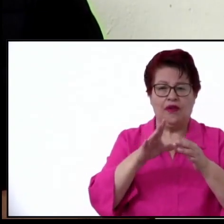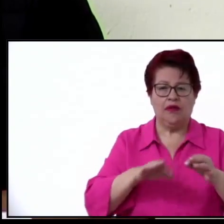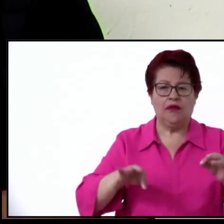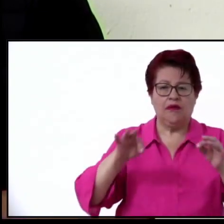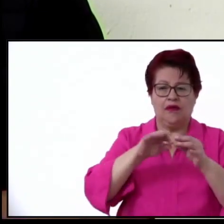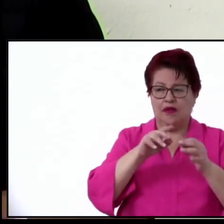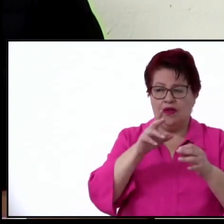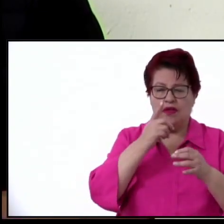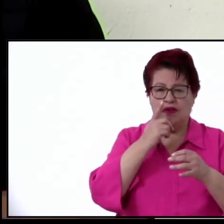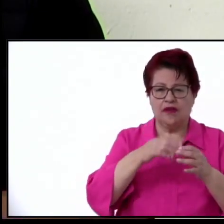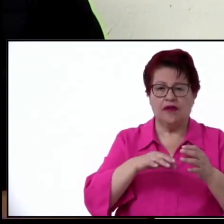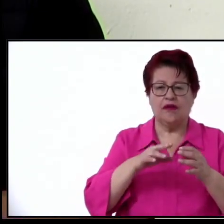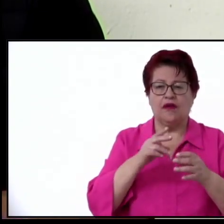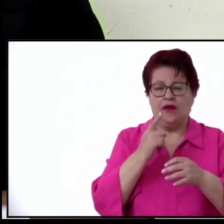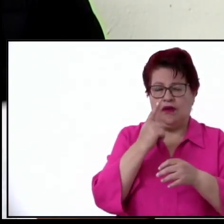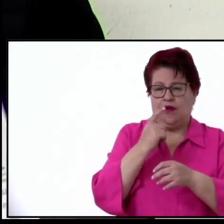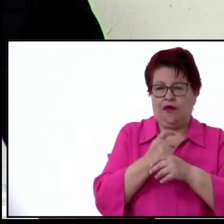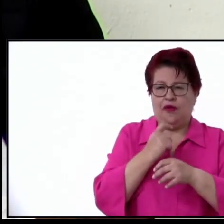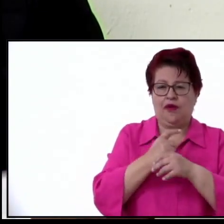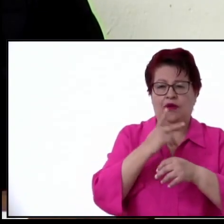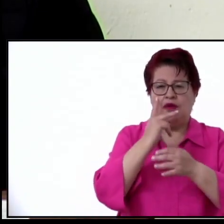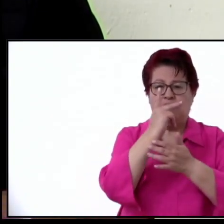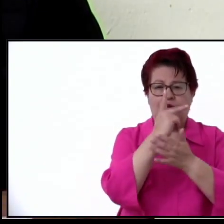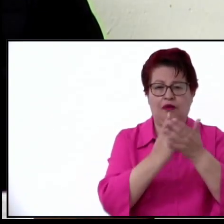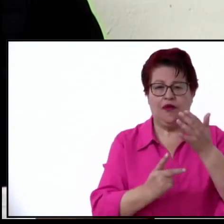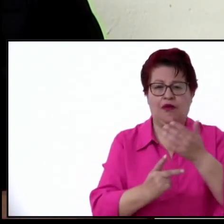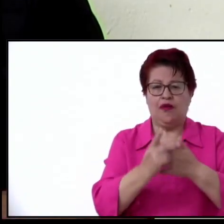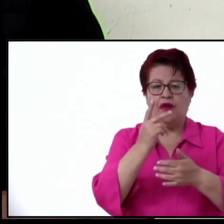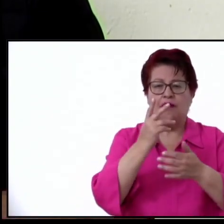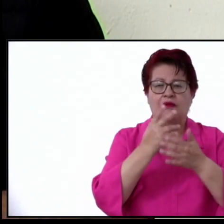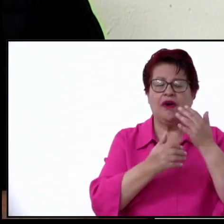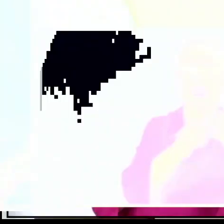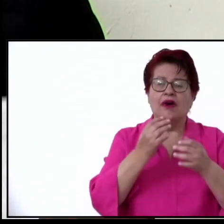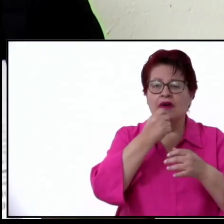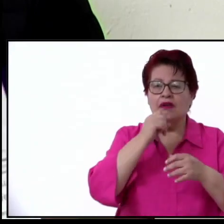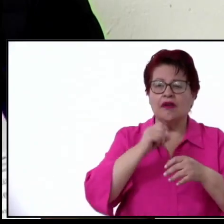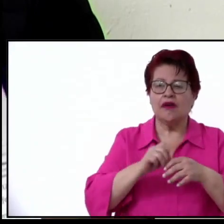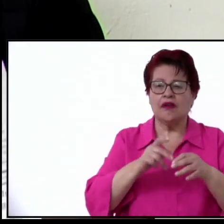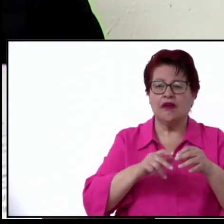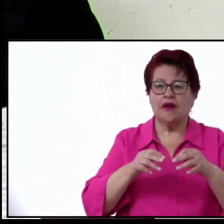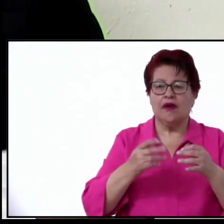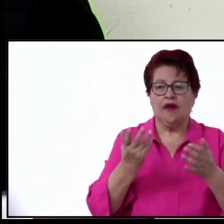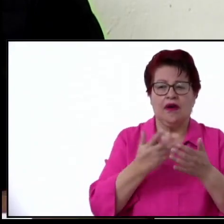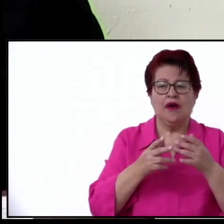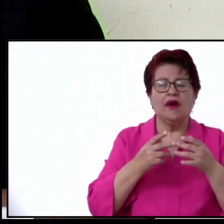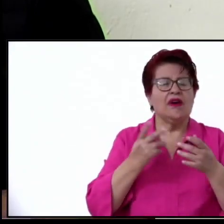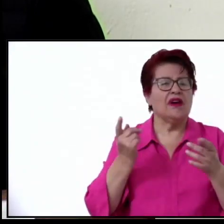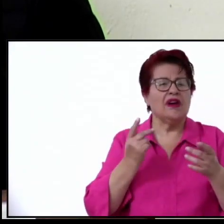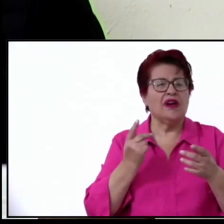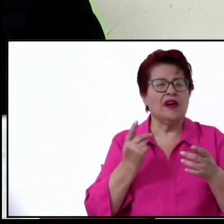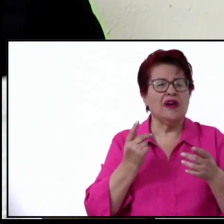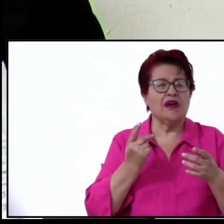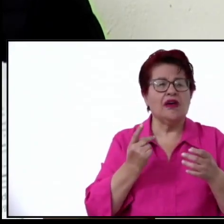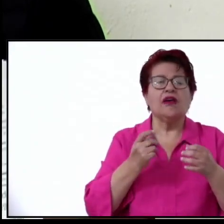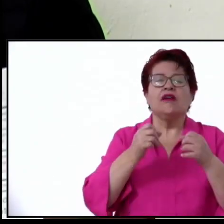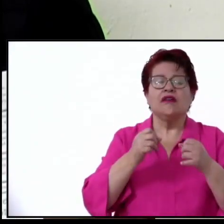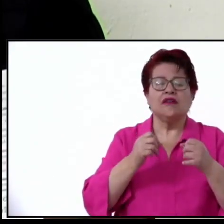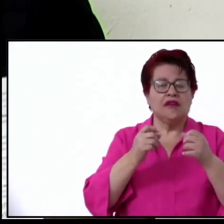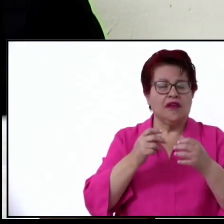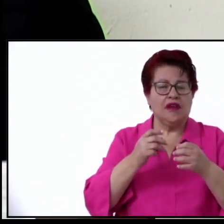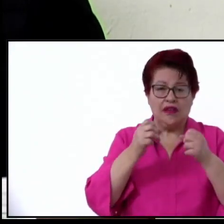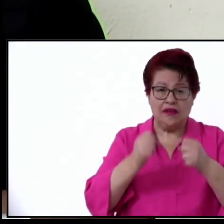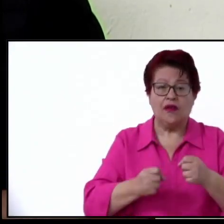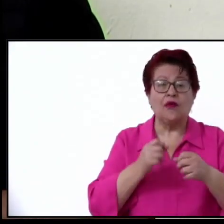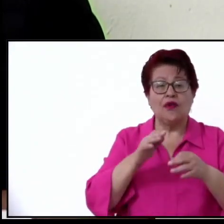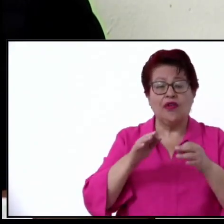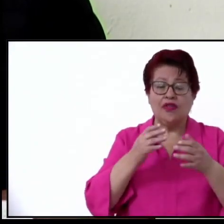importante destacar uno de los principales programas que maneja la Secretaría. Estamos hablando del programa del seguro de desempleo,